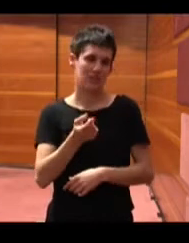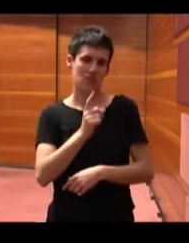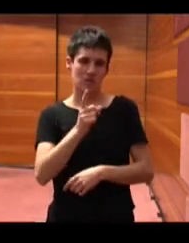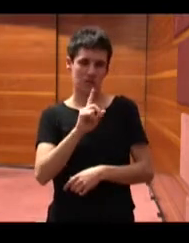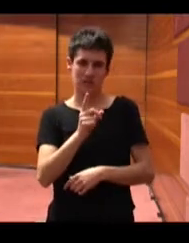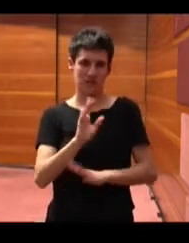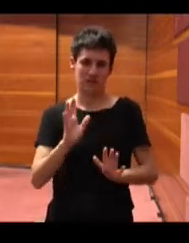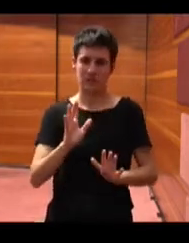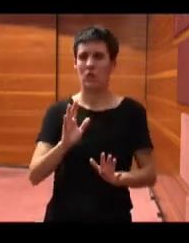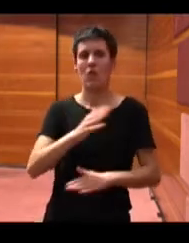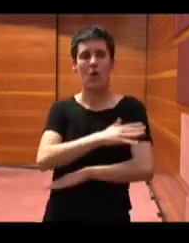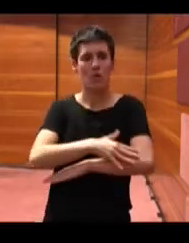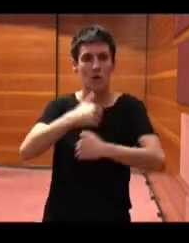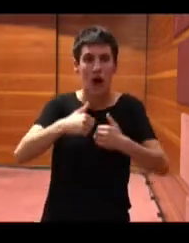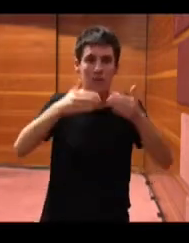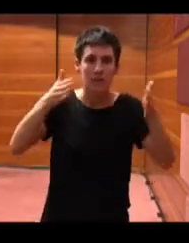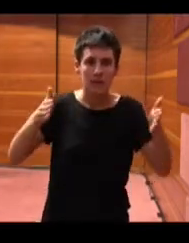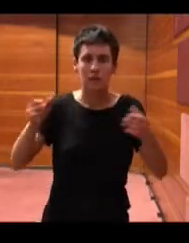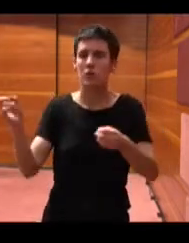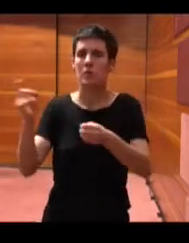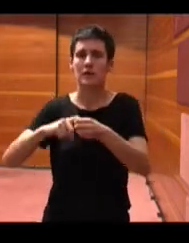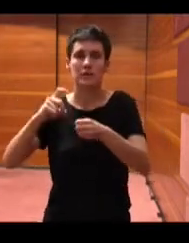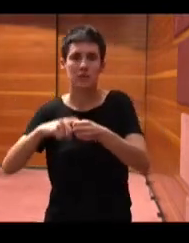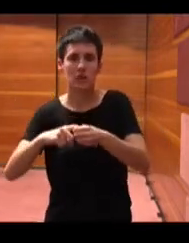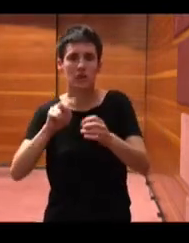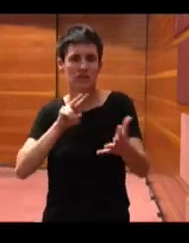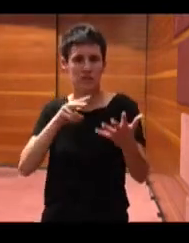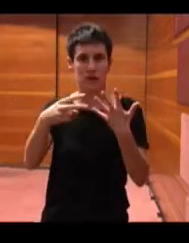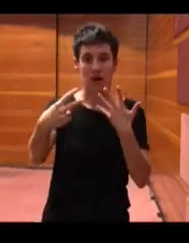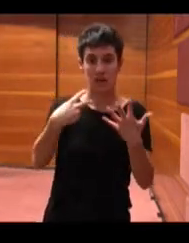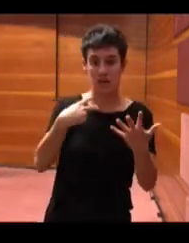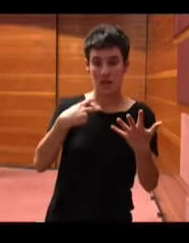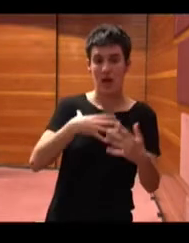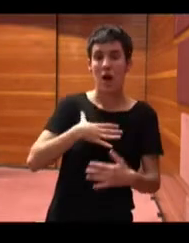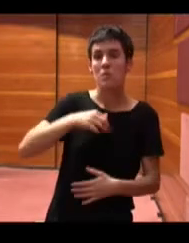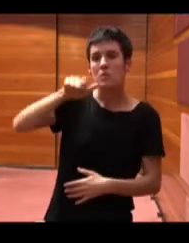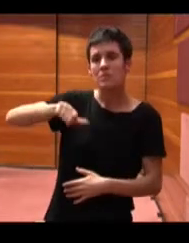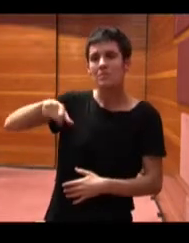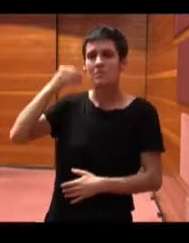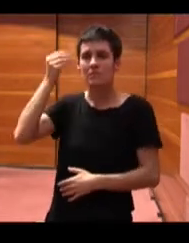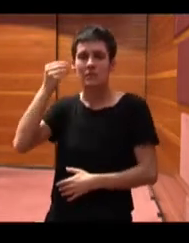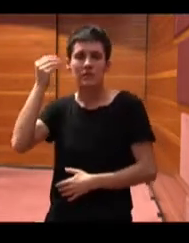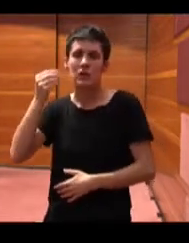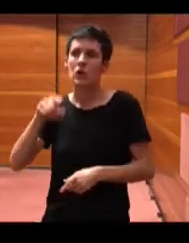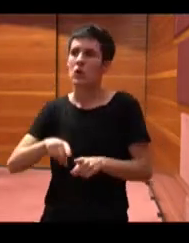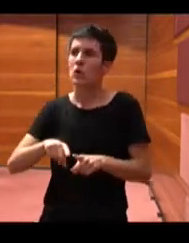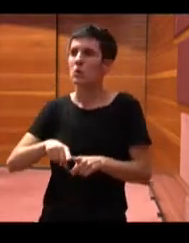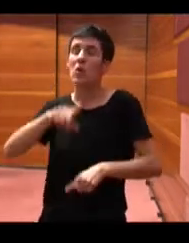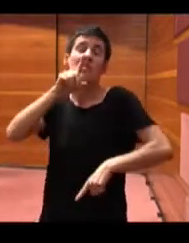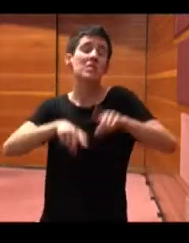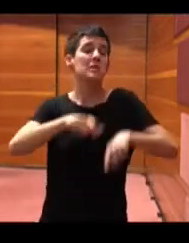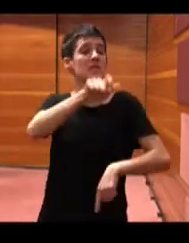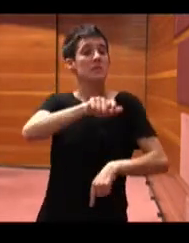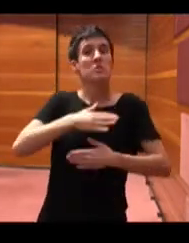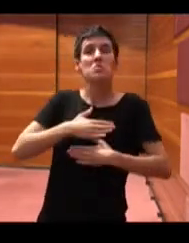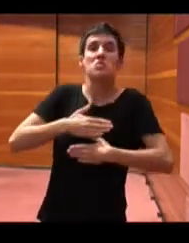abierto, participación, transparencia, igual algunos pensaron que era algo que se podía montar de hoy para mañana, que dependía solo de la voluntad de las